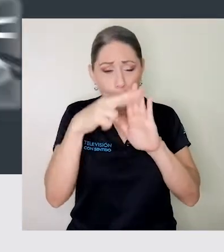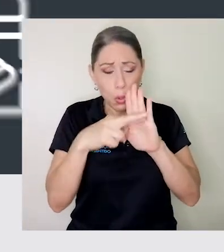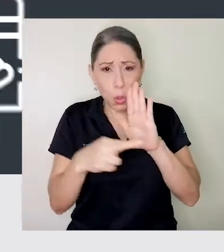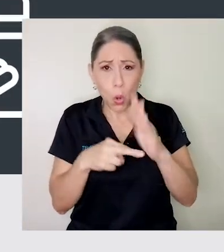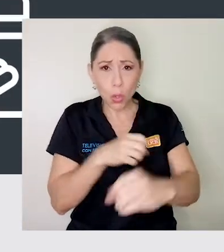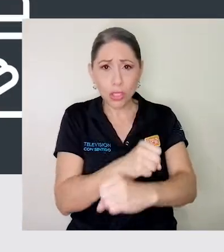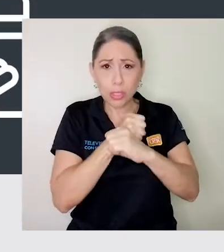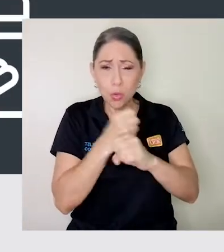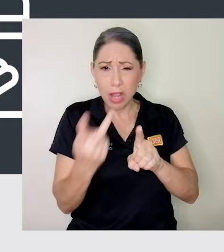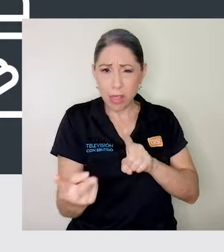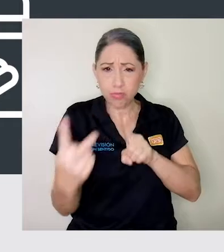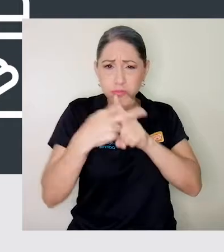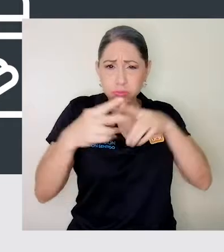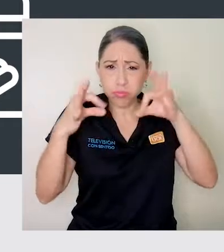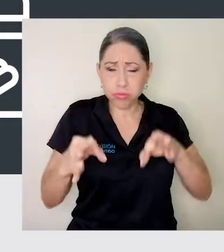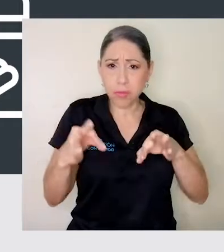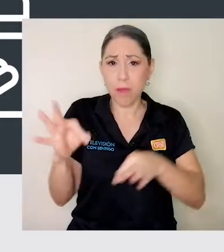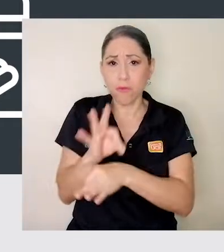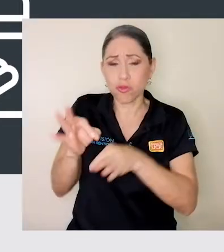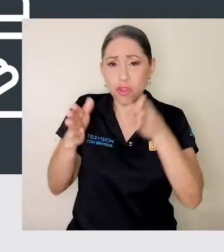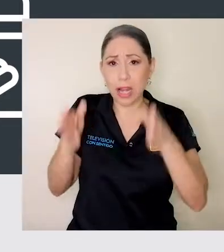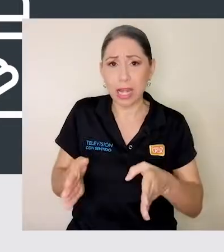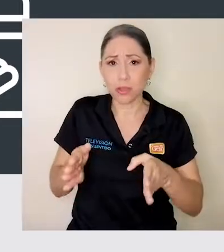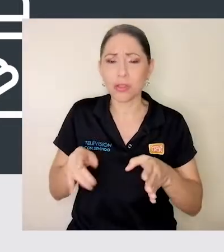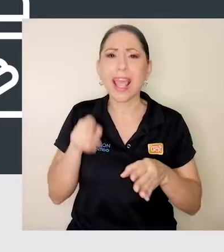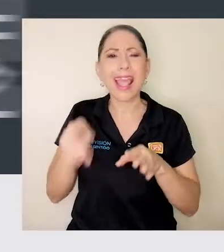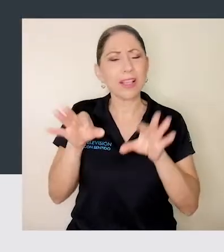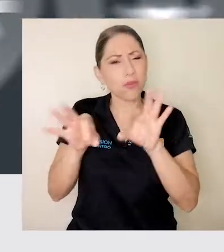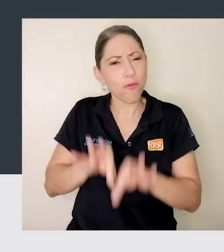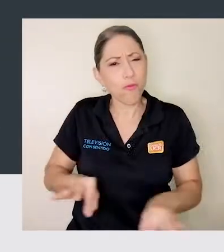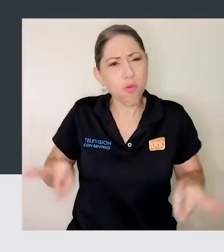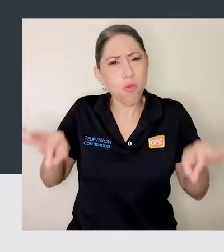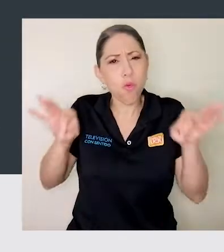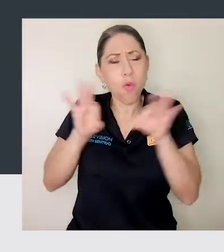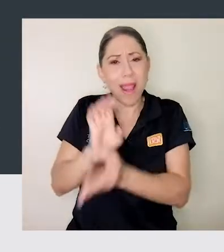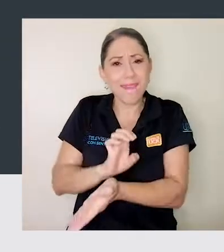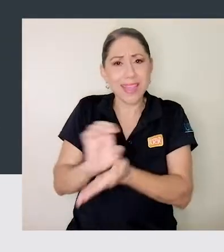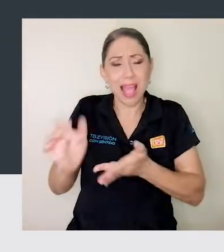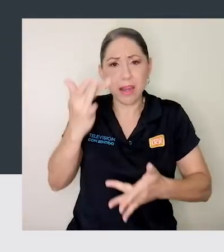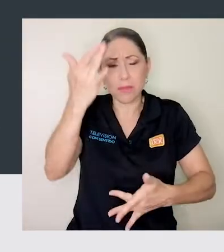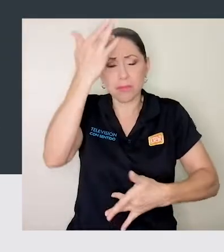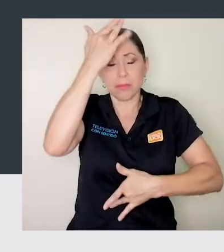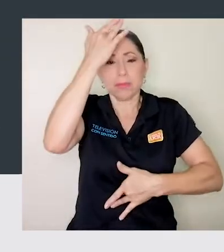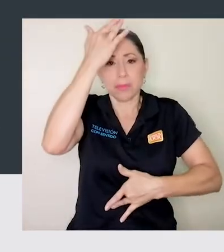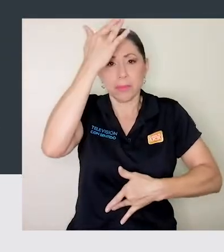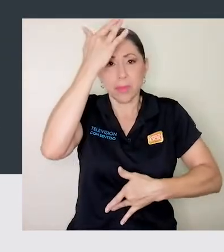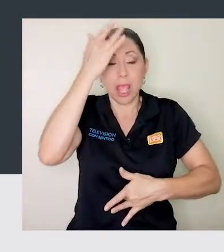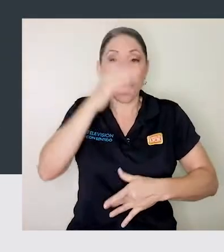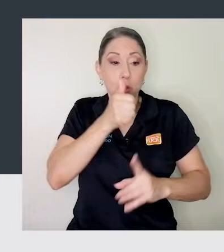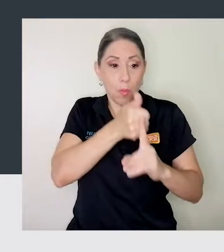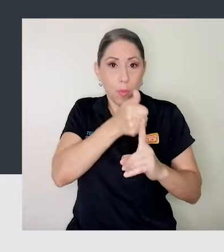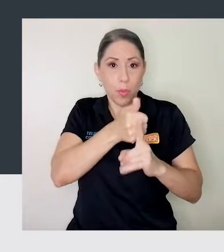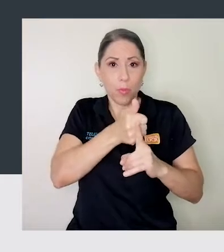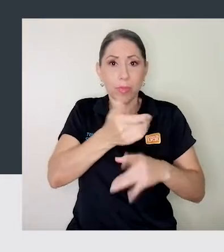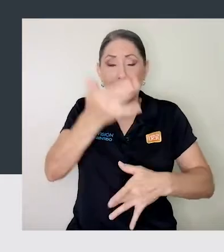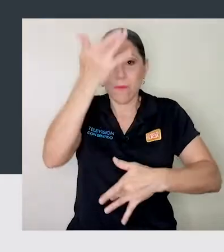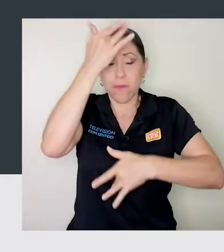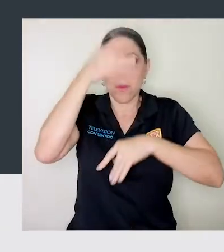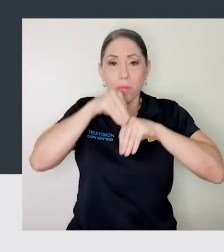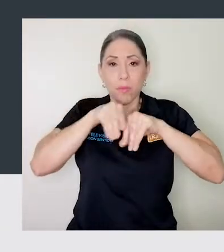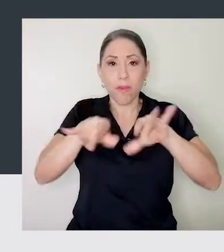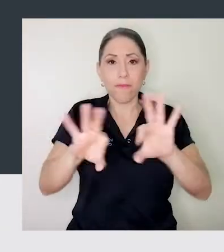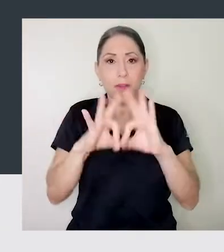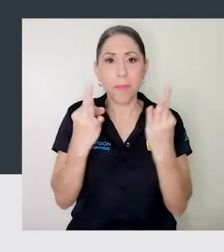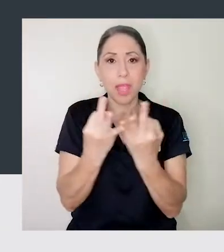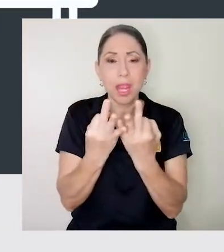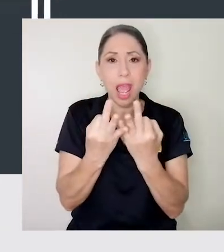de los protocolos de seguridad por parte de los funcionarios es fundamental para poder evitar su contagio, el de sus familias y el